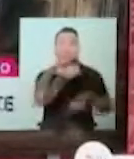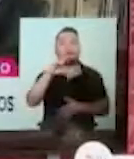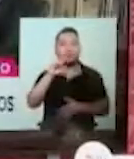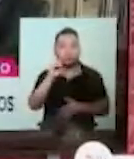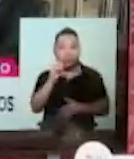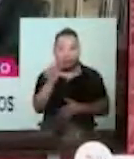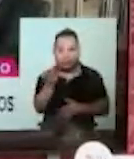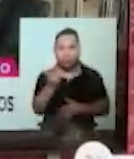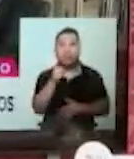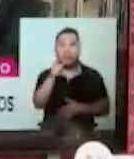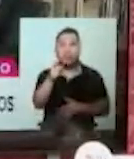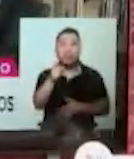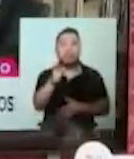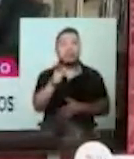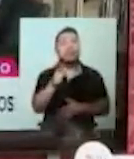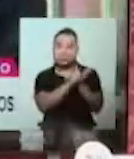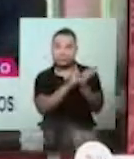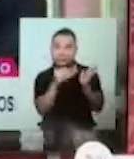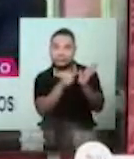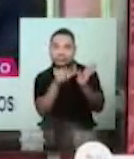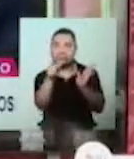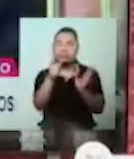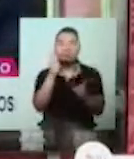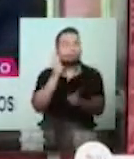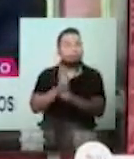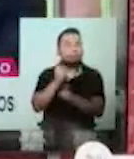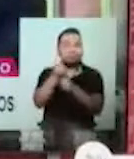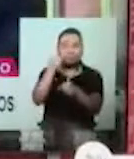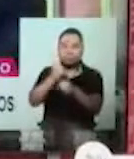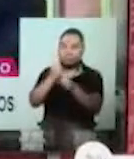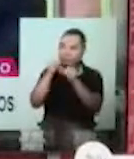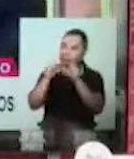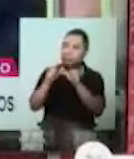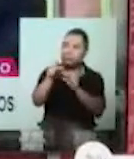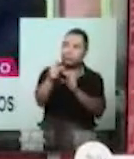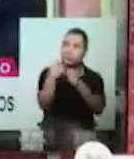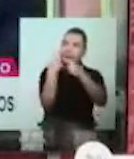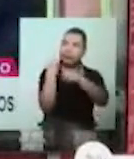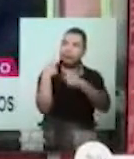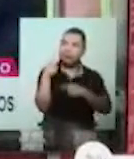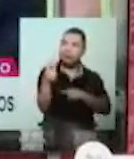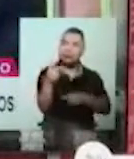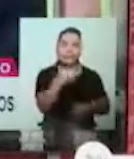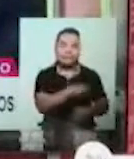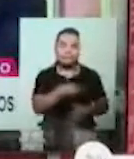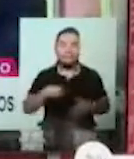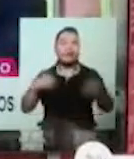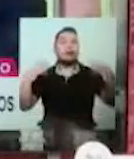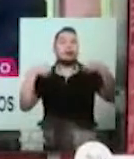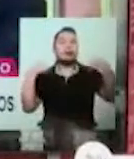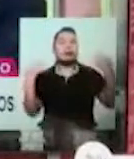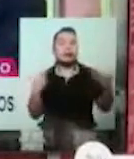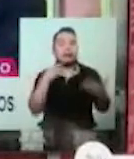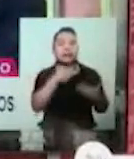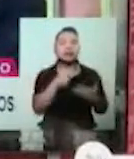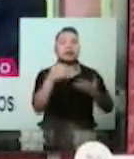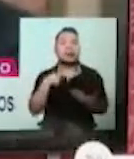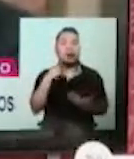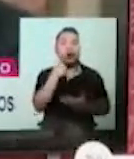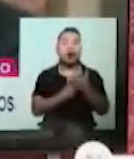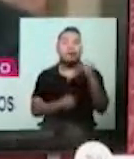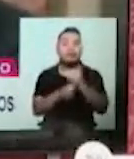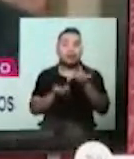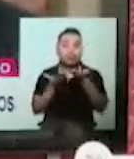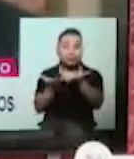capacidad, sea profesional o por lo menos de gestión pública, adecuada para el cargo. Ese es un